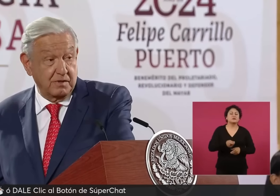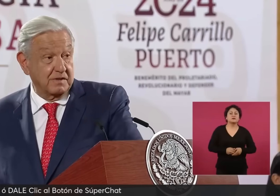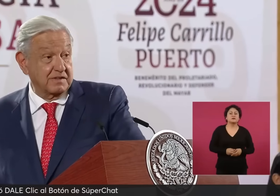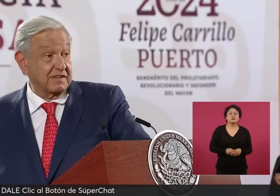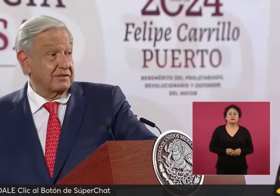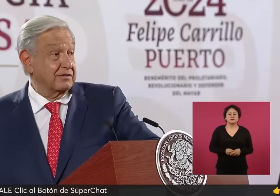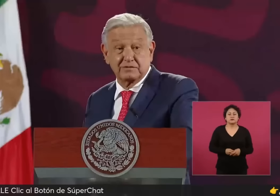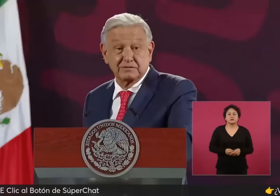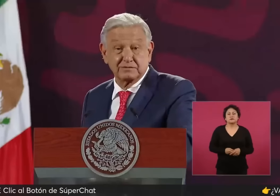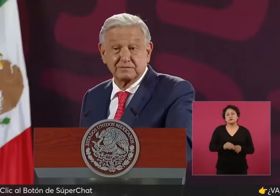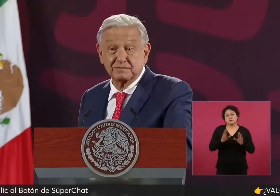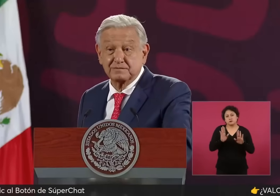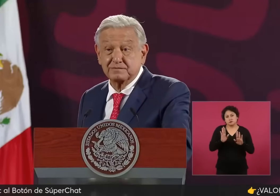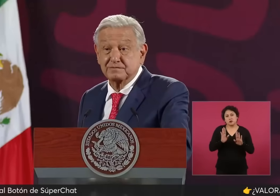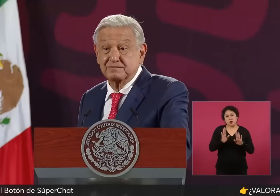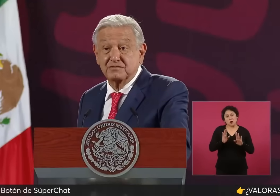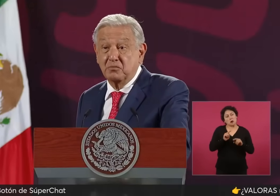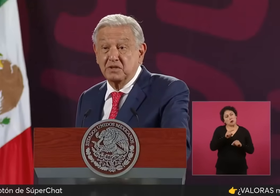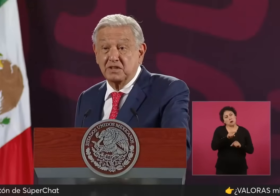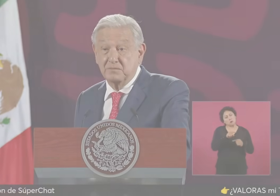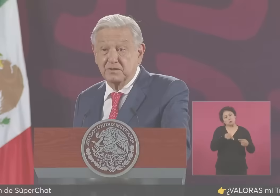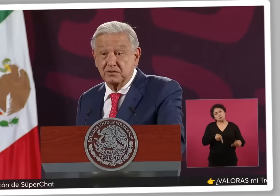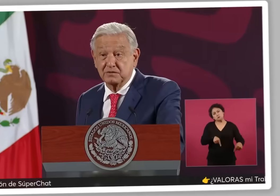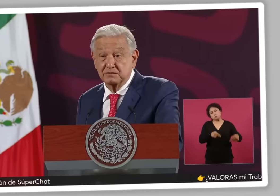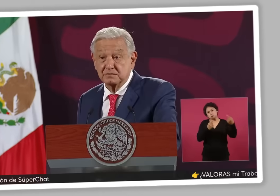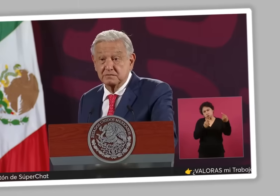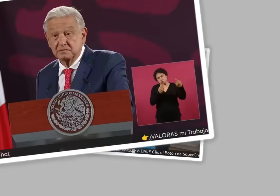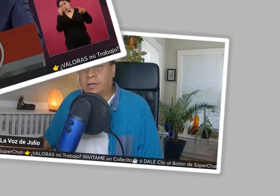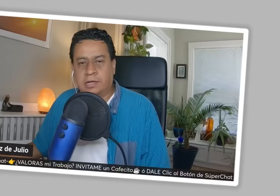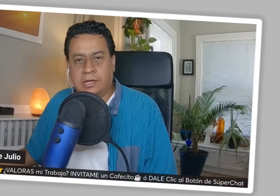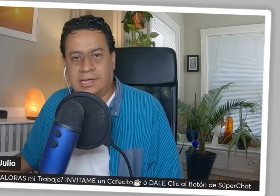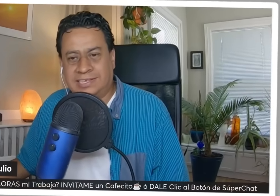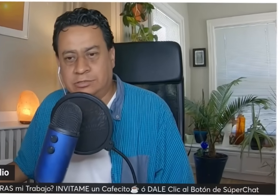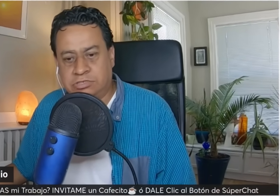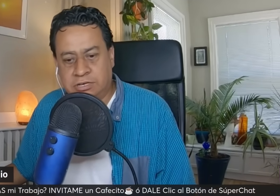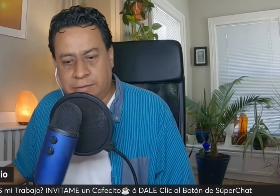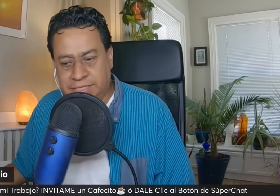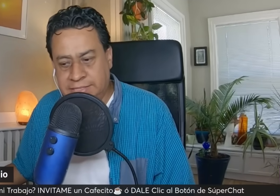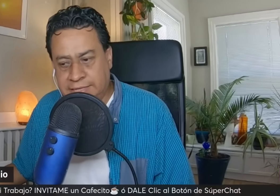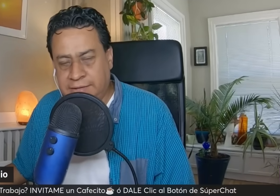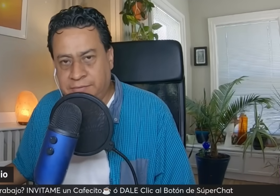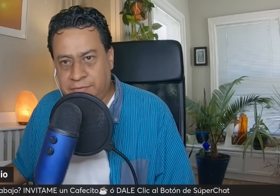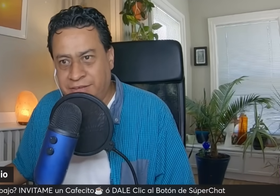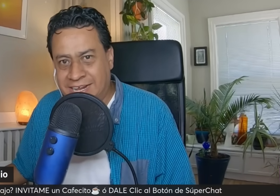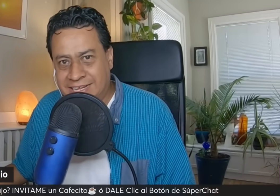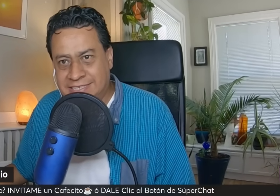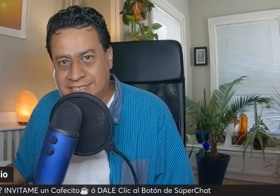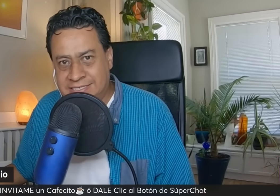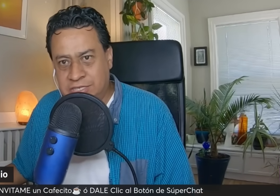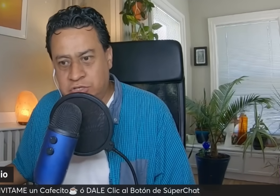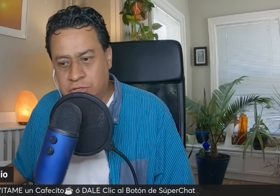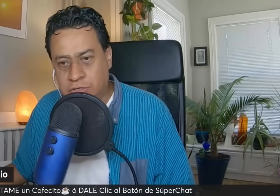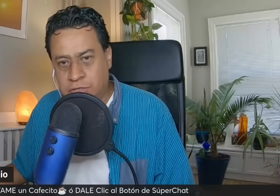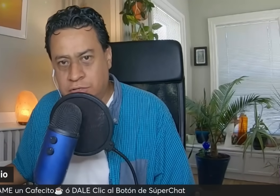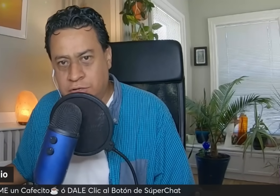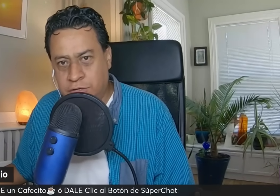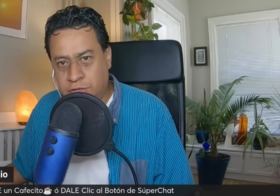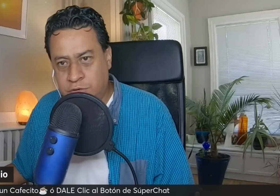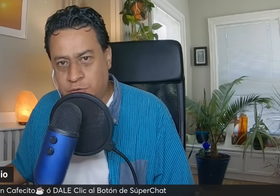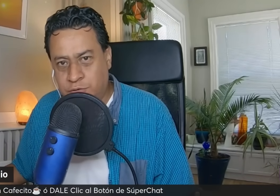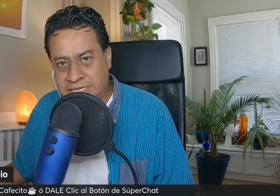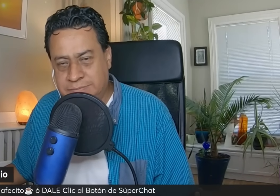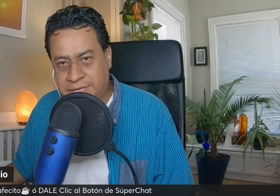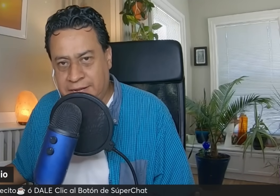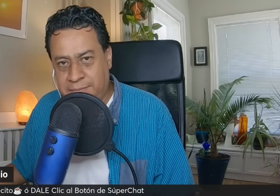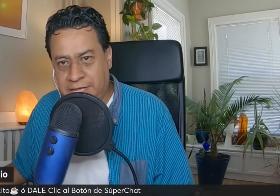es mi adversario, no mi enemigo. Ahí escuchan al presidente, finaliza diciendo,